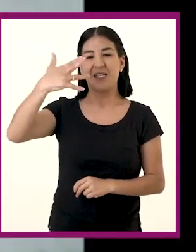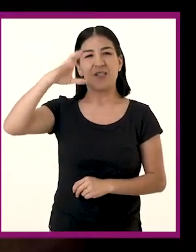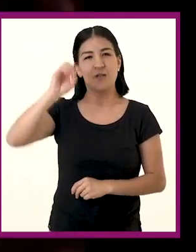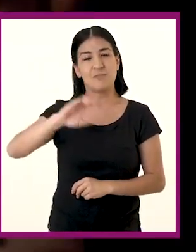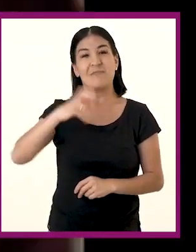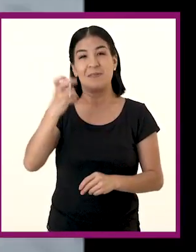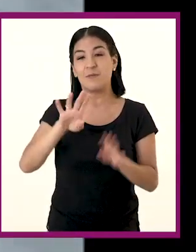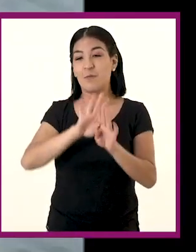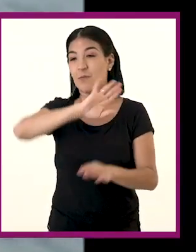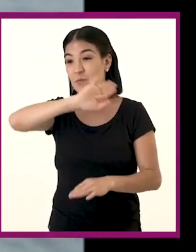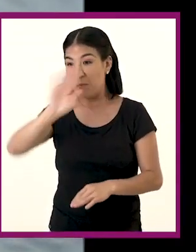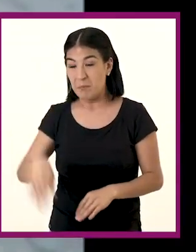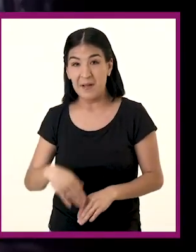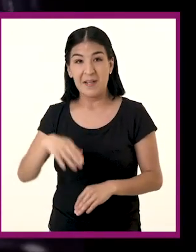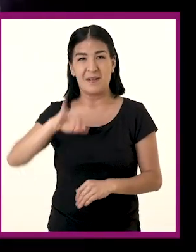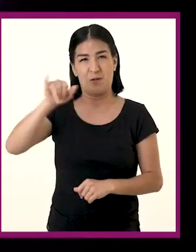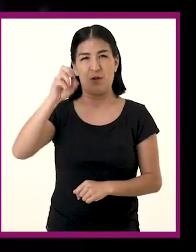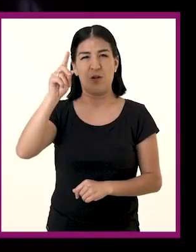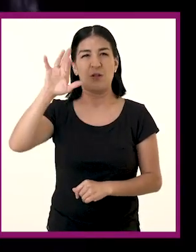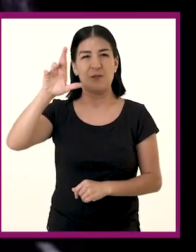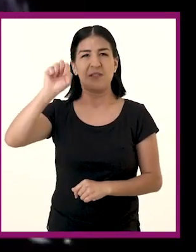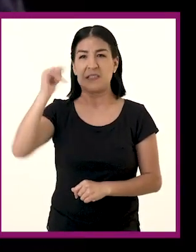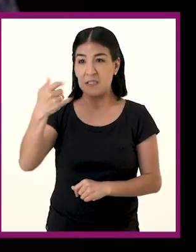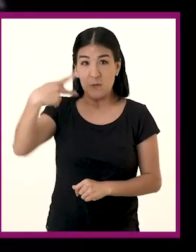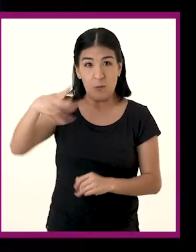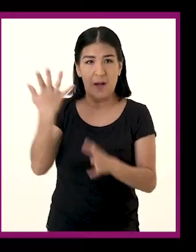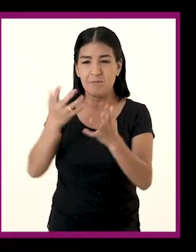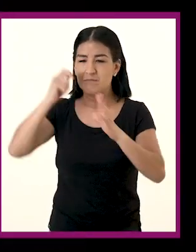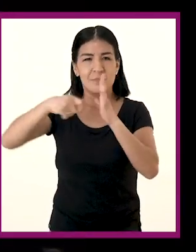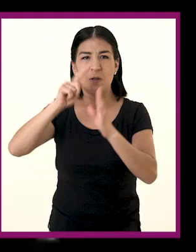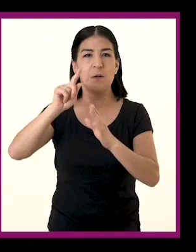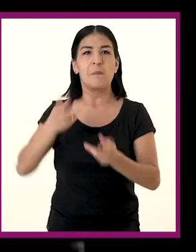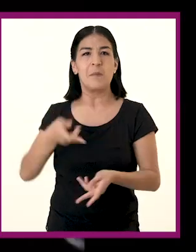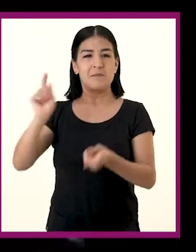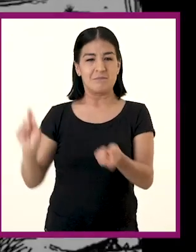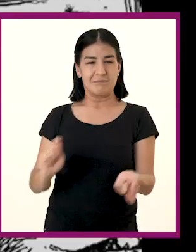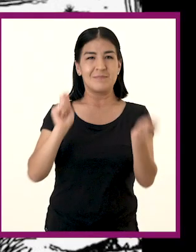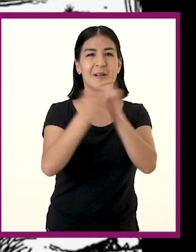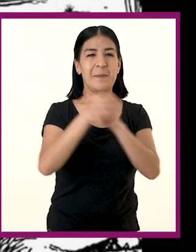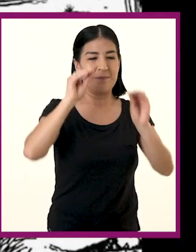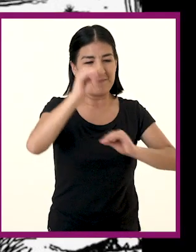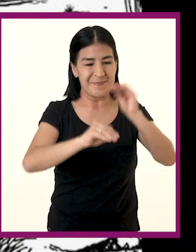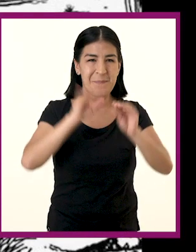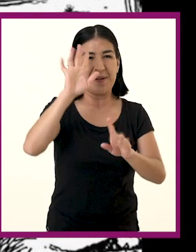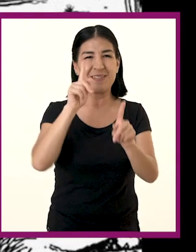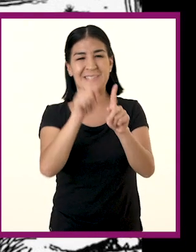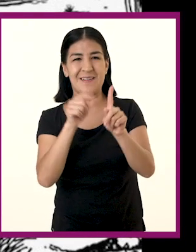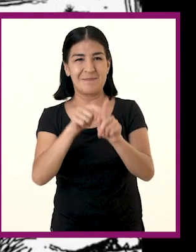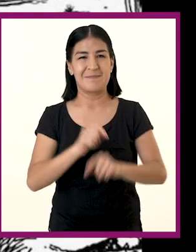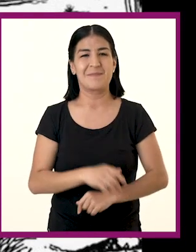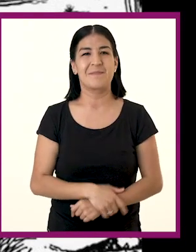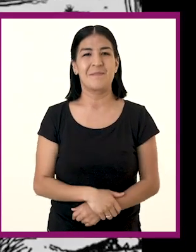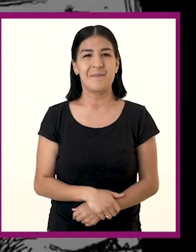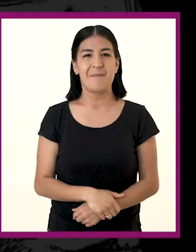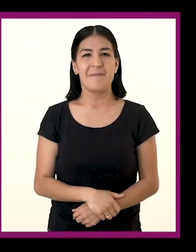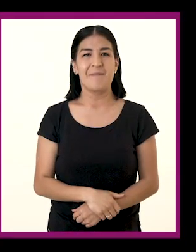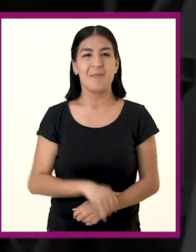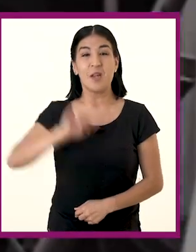Muerte, Fellini le hereda su último guión a Jodorowsky, que por cierto Jodorowsky no filma y lo hace cómic.